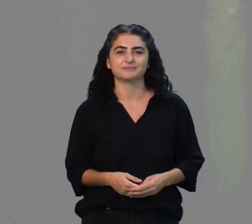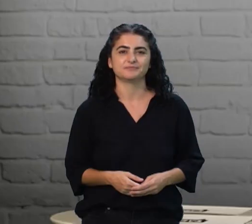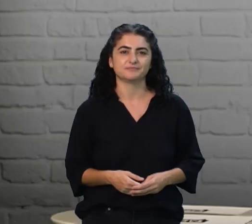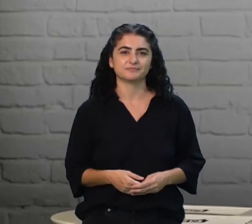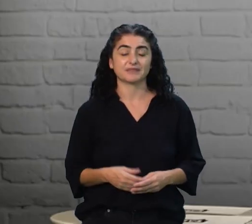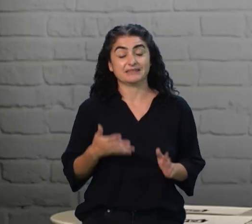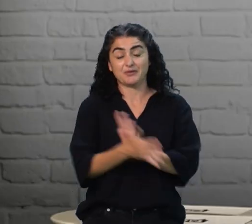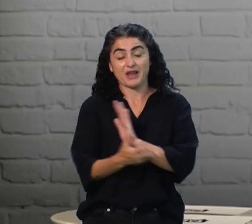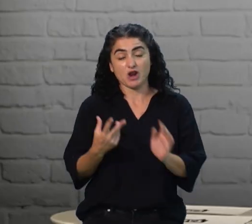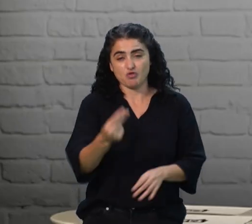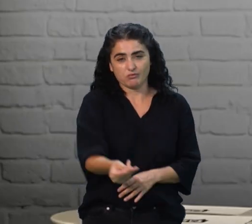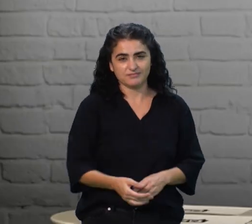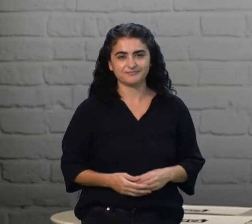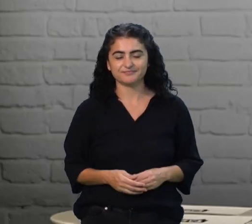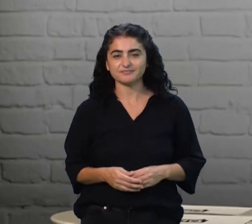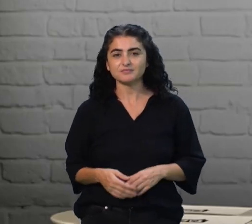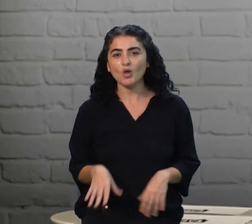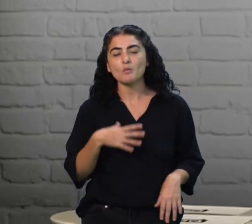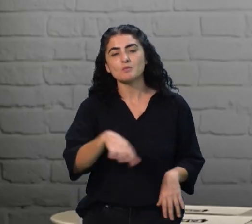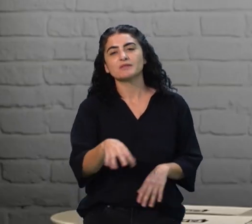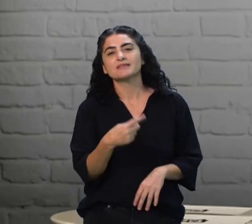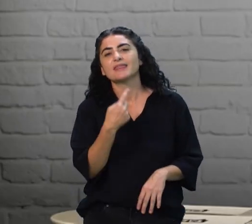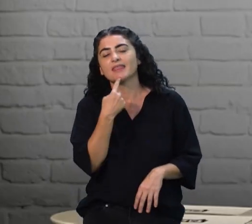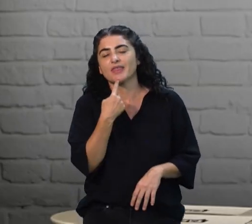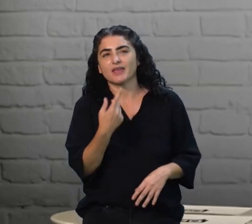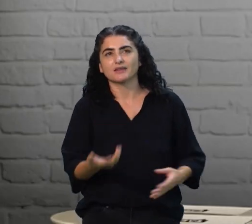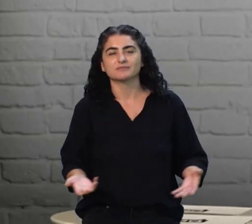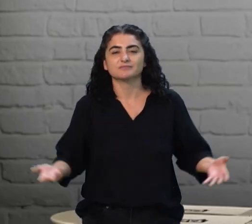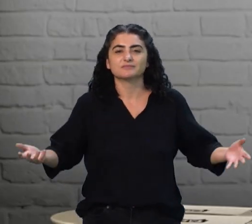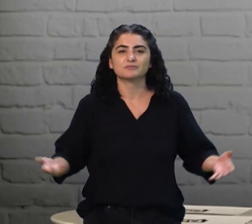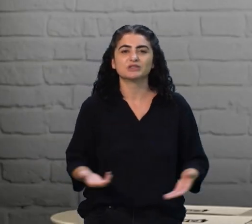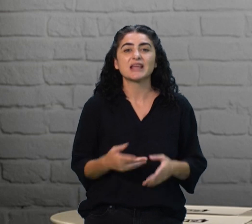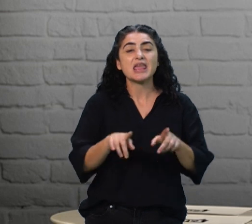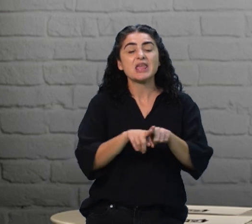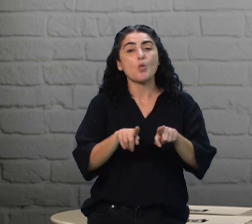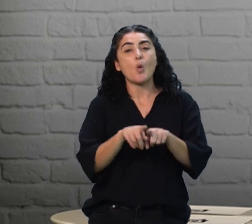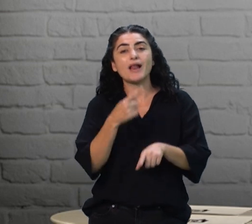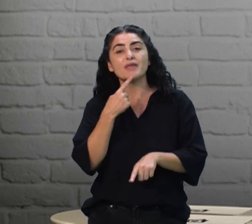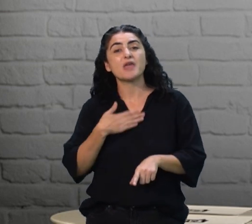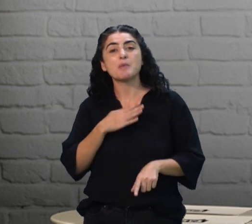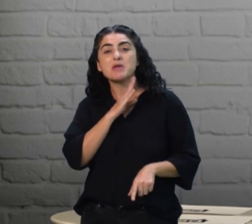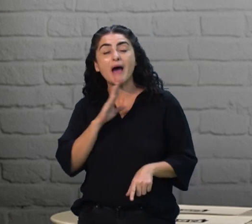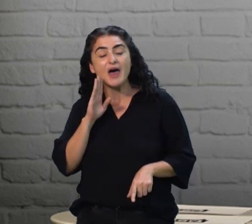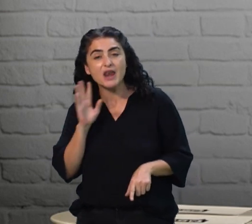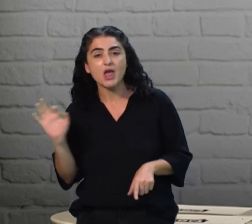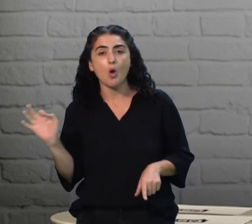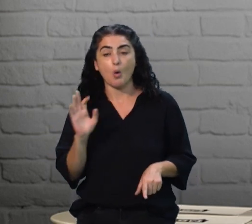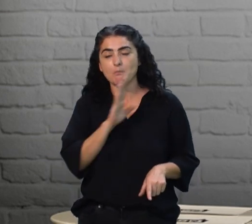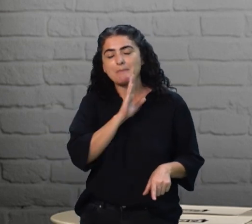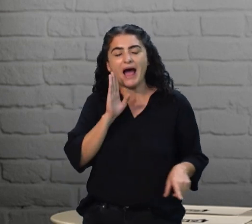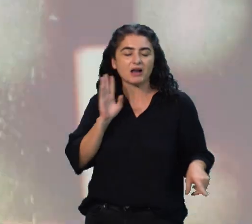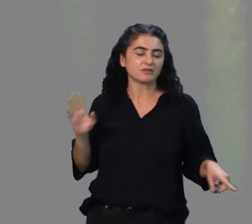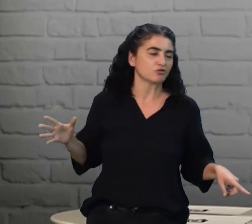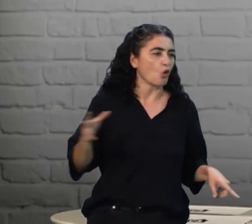pues se podría decir Eh pues como como decía mi madre o como decía nuestras madres muchas